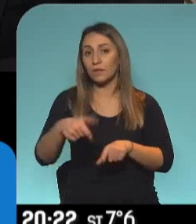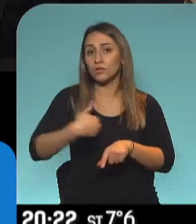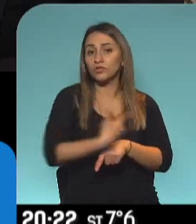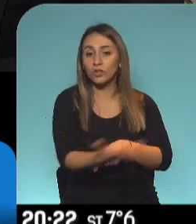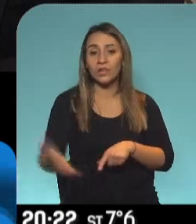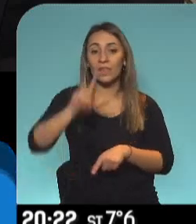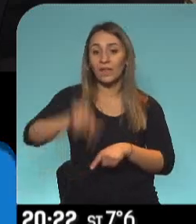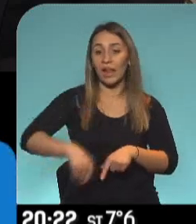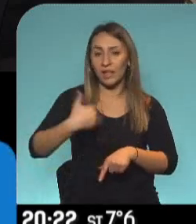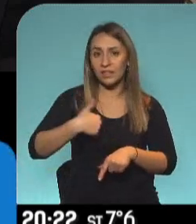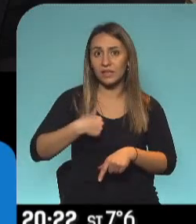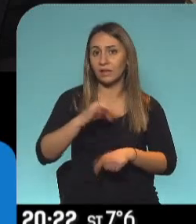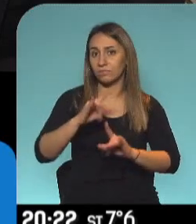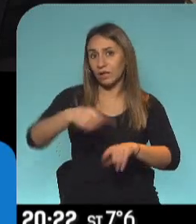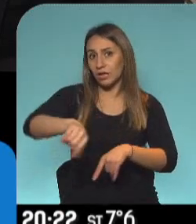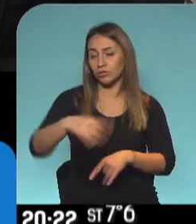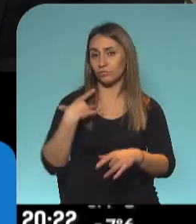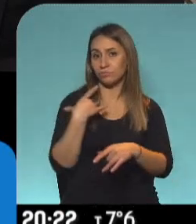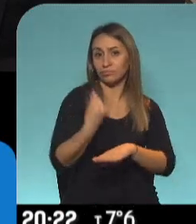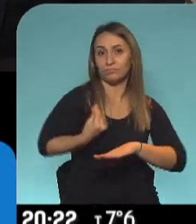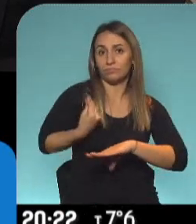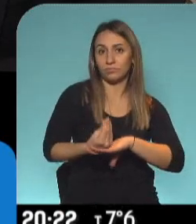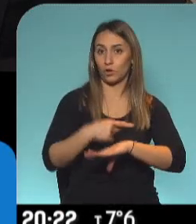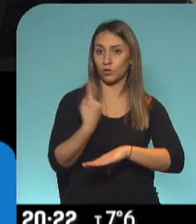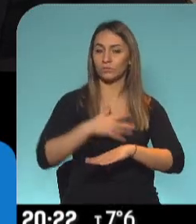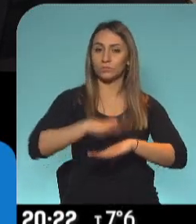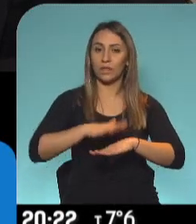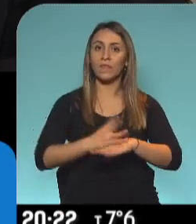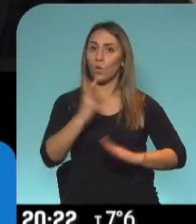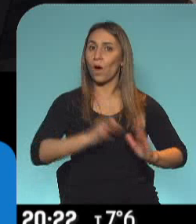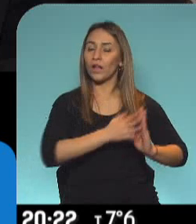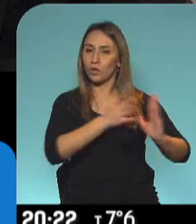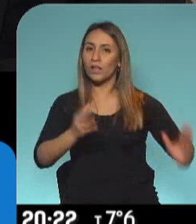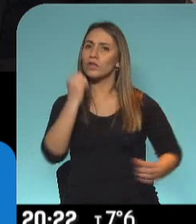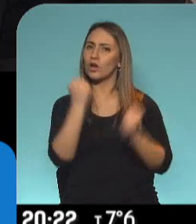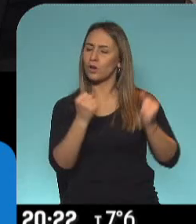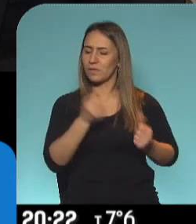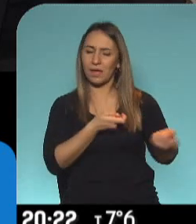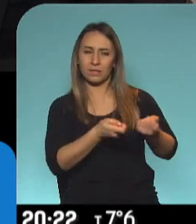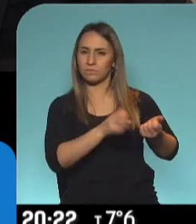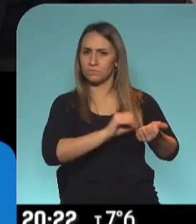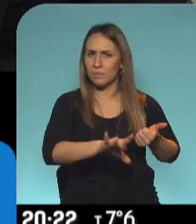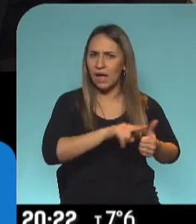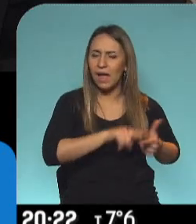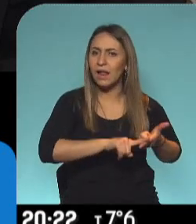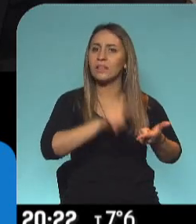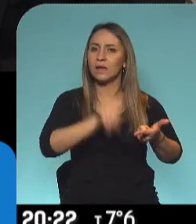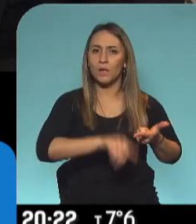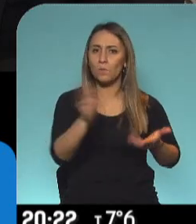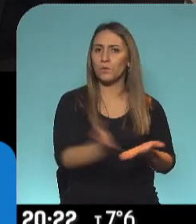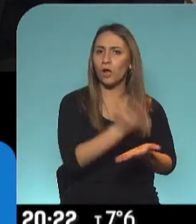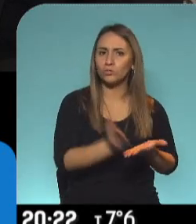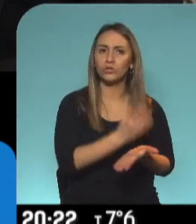la Argentina de pie después de 4 años muy malos, muy malos desde el punto de vista económico, desde el punto de vista de la producción,